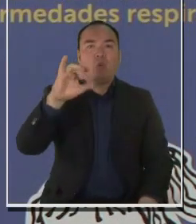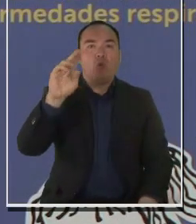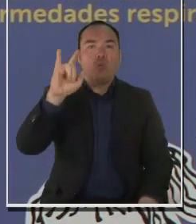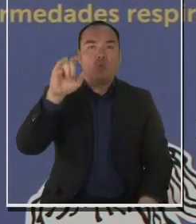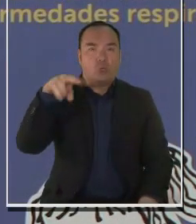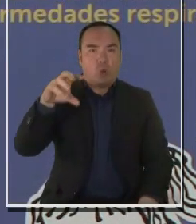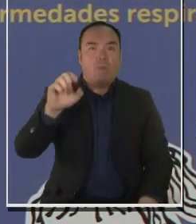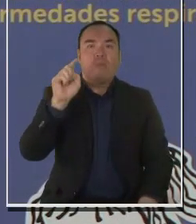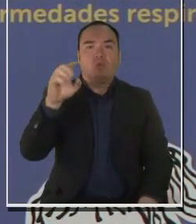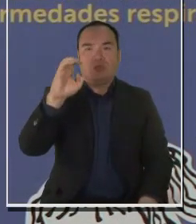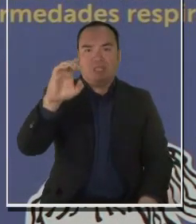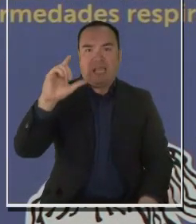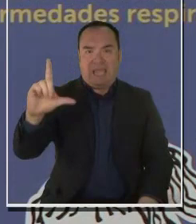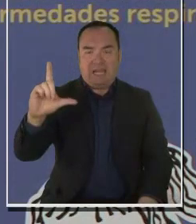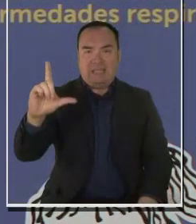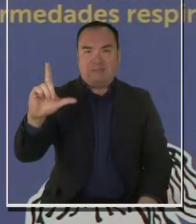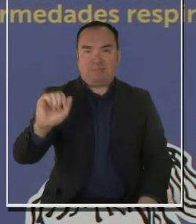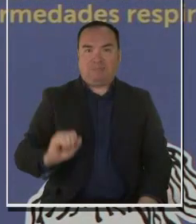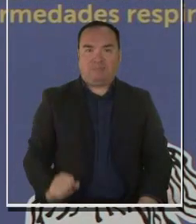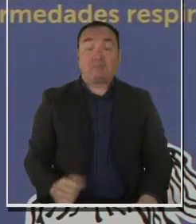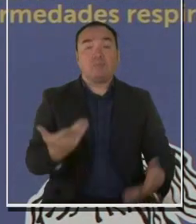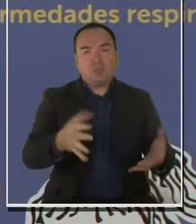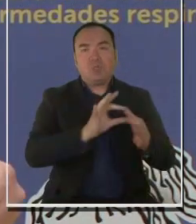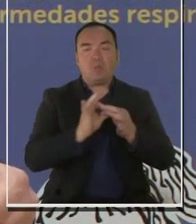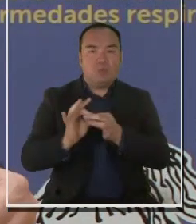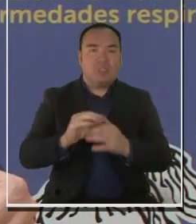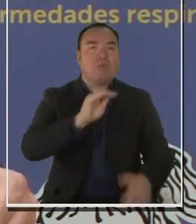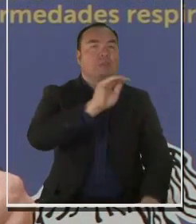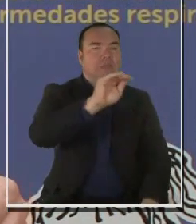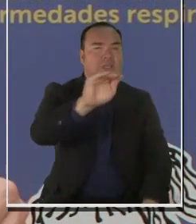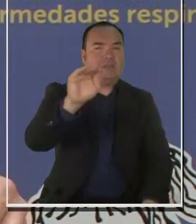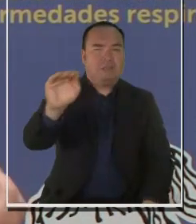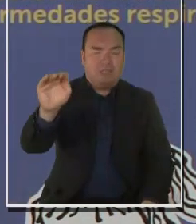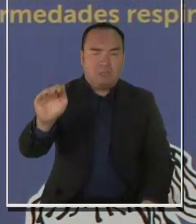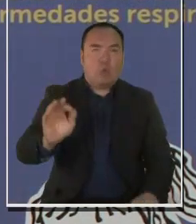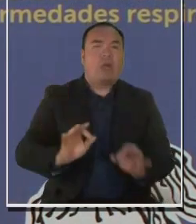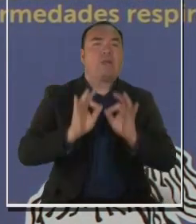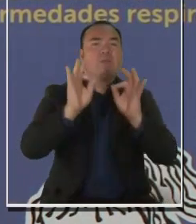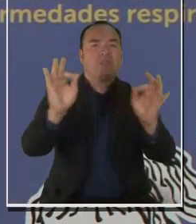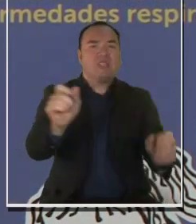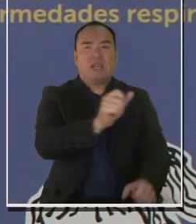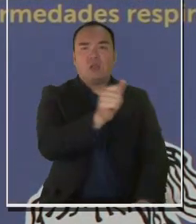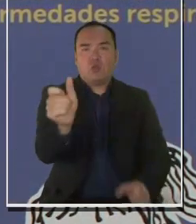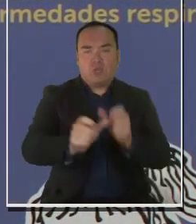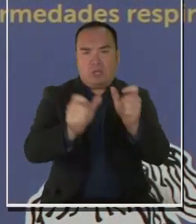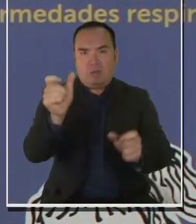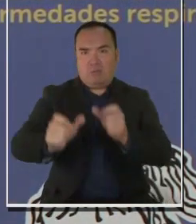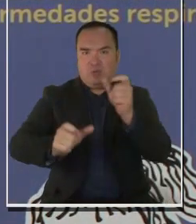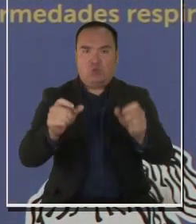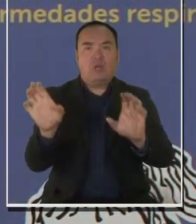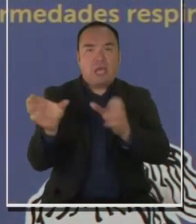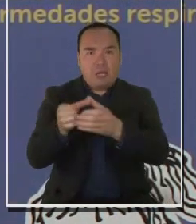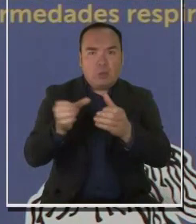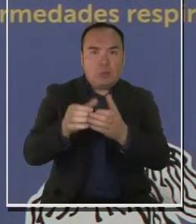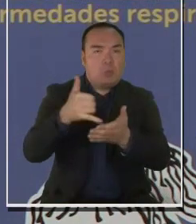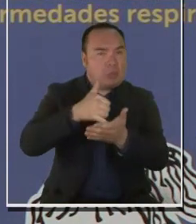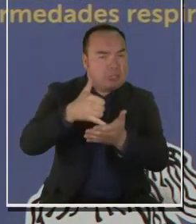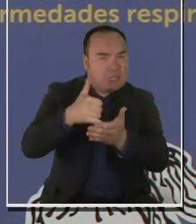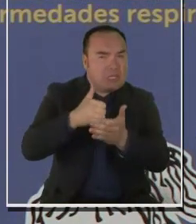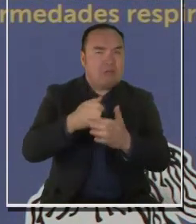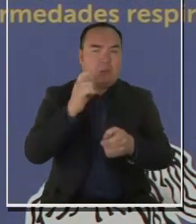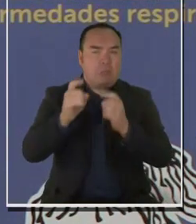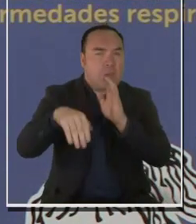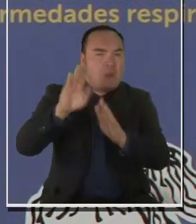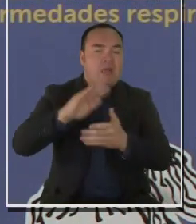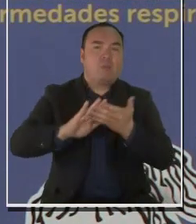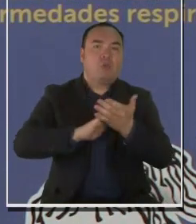www.mevacuno.cl. Por eso les llamamos especialmente a todas las personas de los grupos de mayor riesgo, a las personas